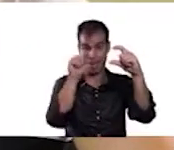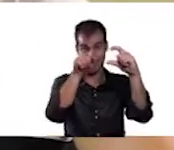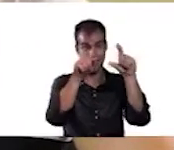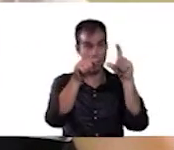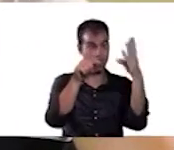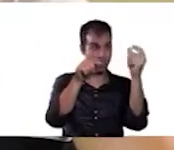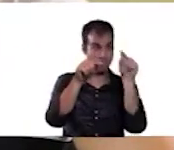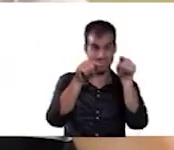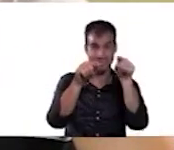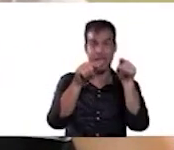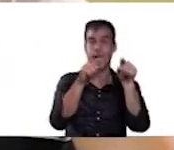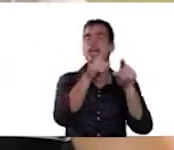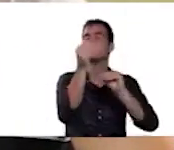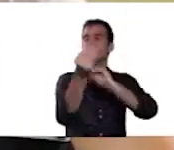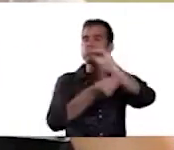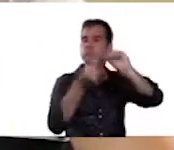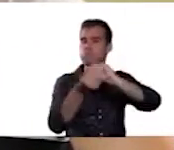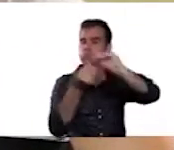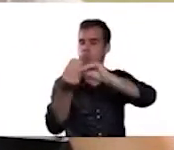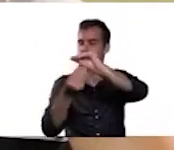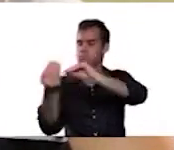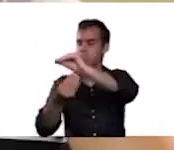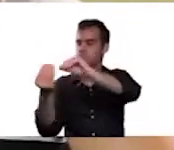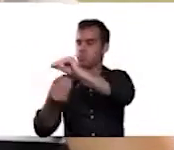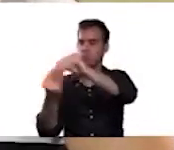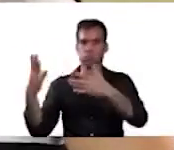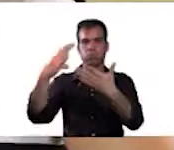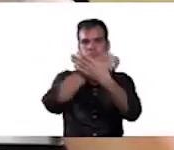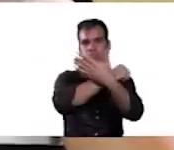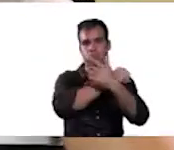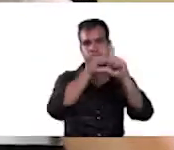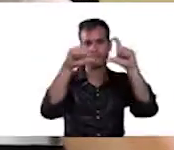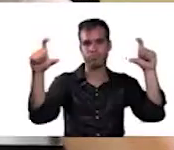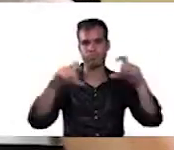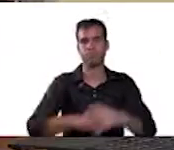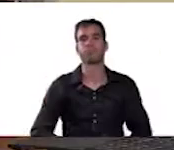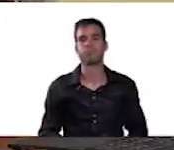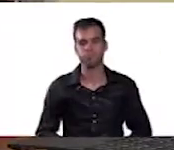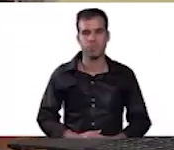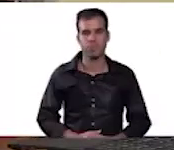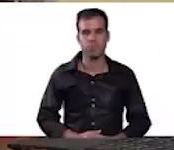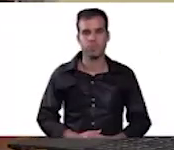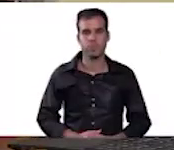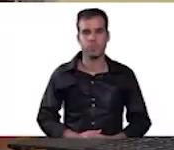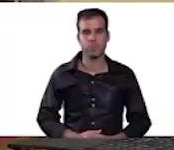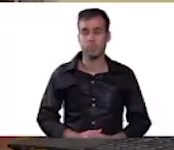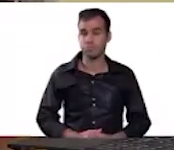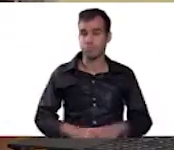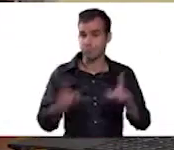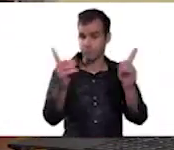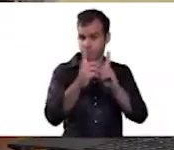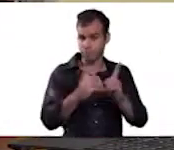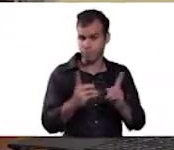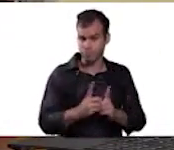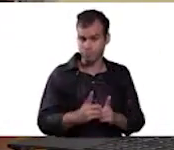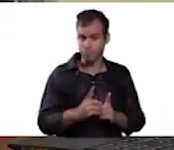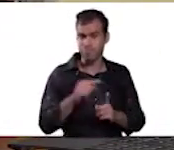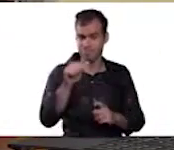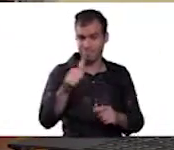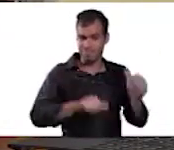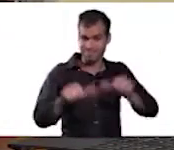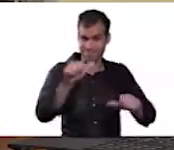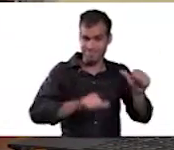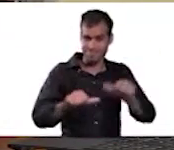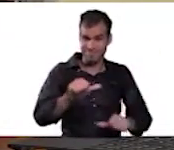modificar todos los elementos que están en ellas. Para resumir, las propiedades químicas